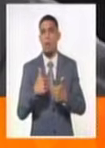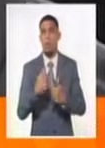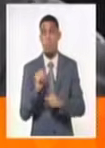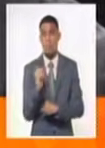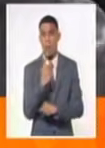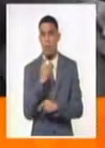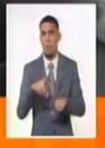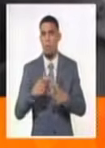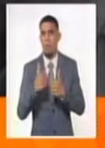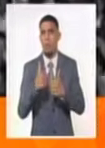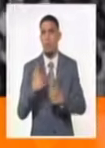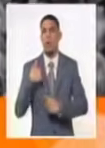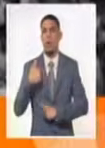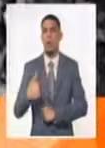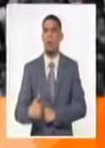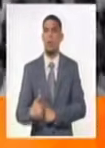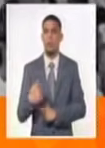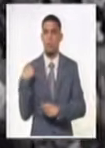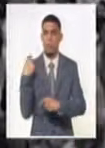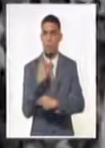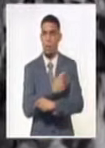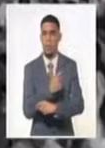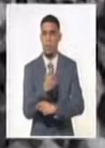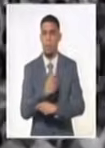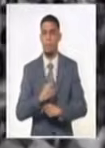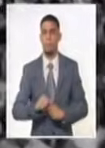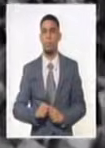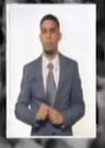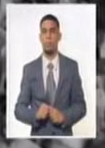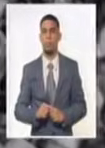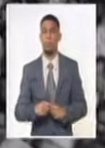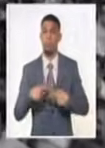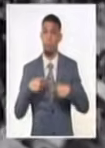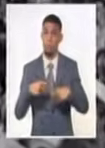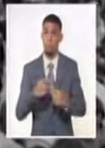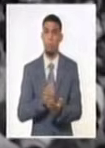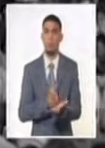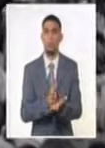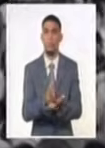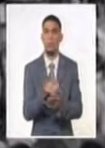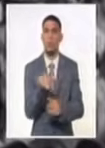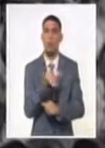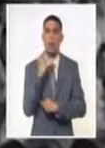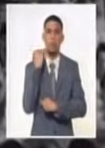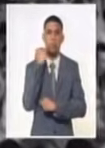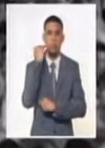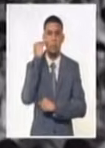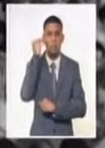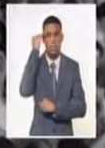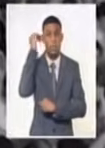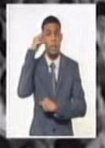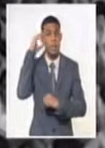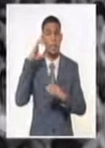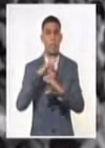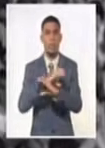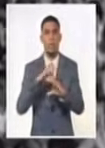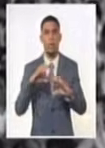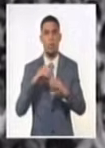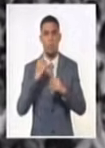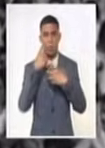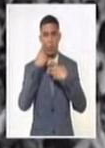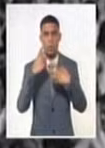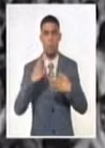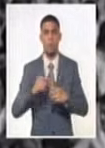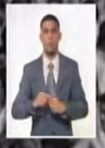trabajo del educador. Hay que continuar superándose también científicamente.